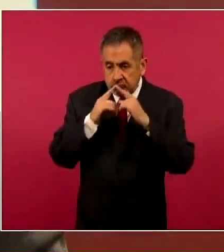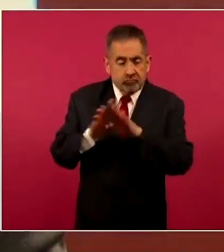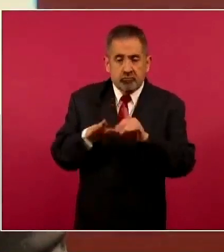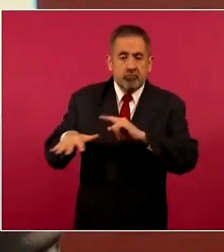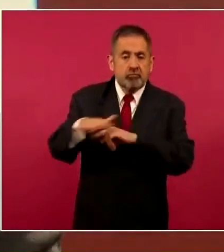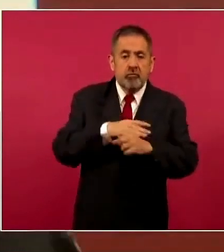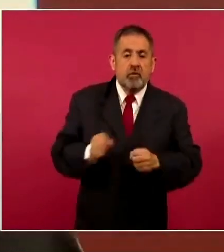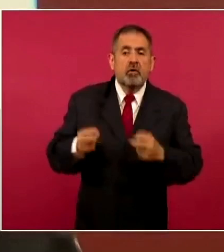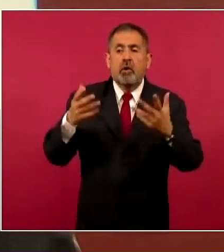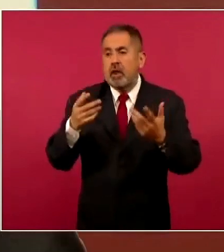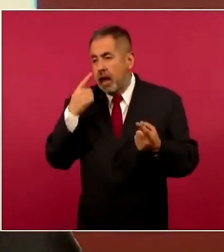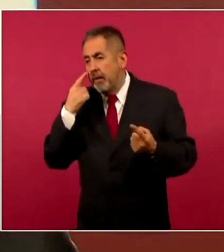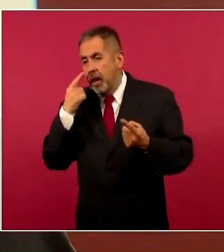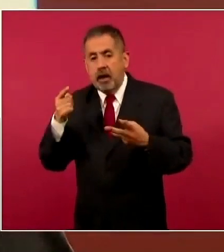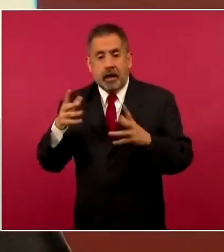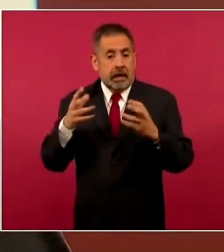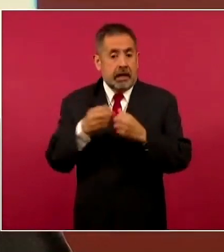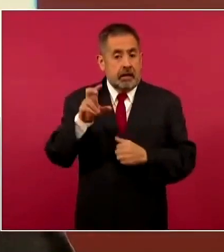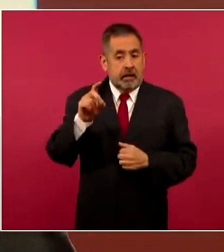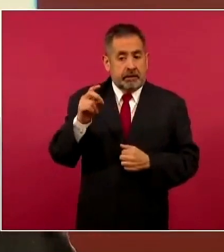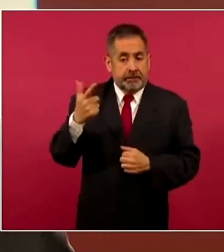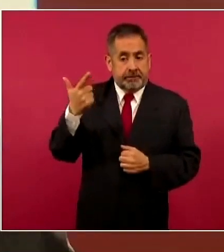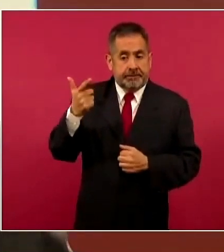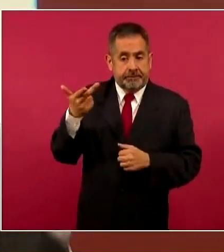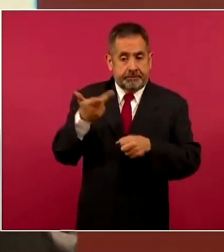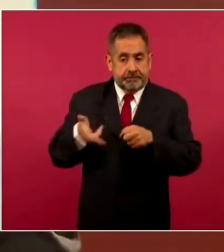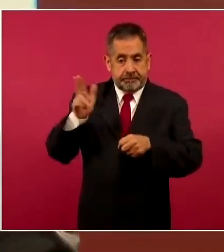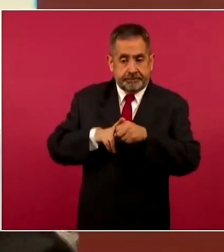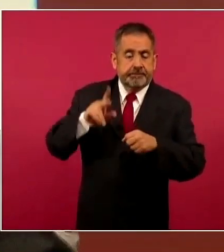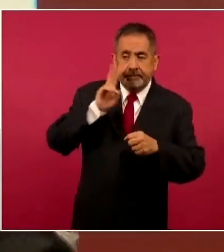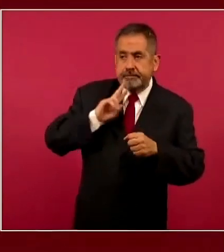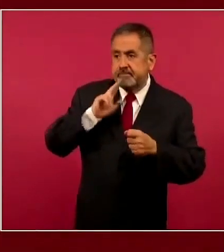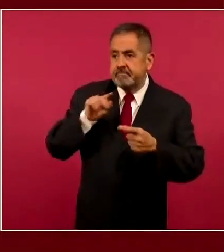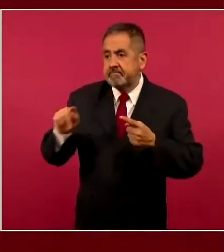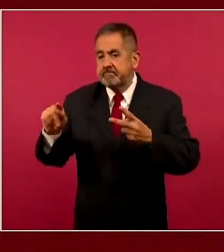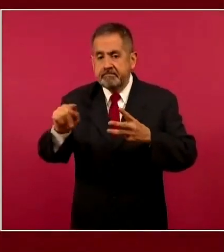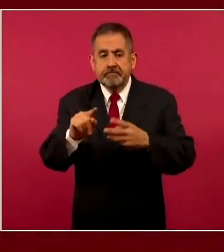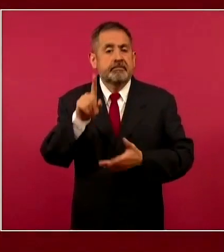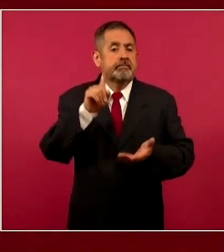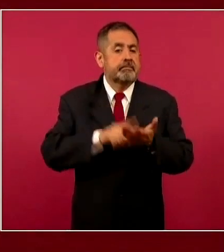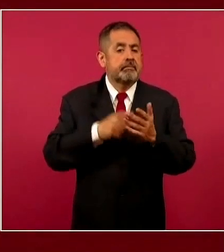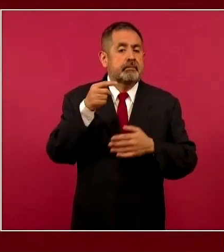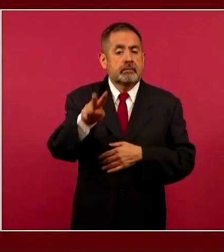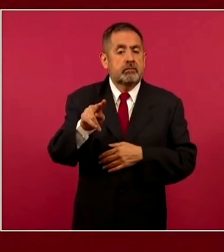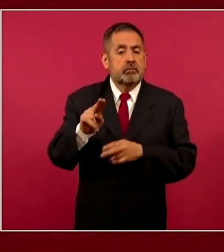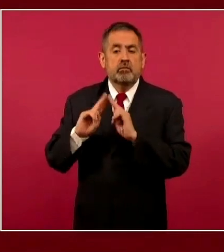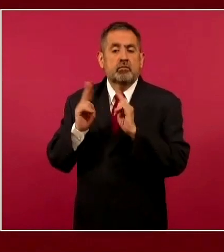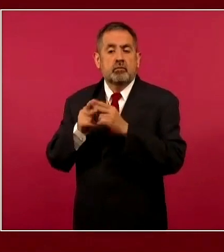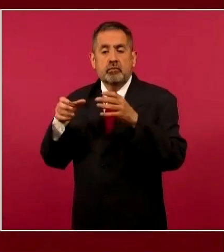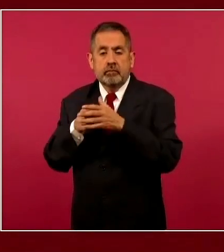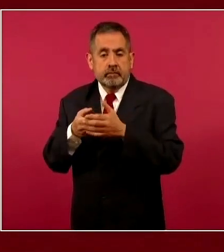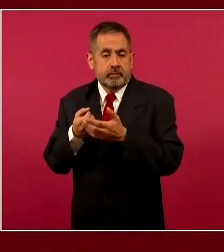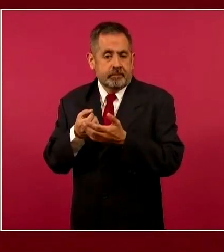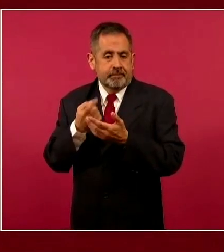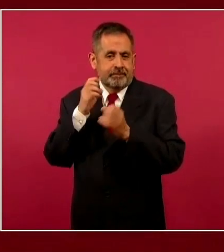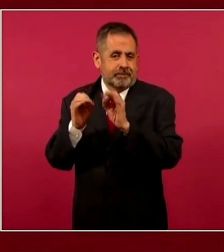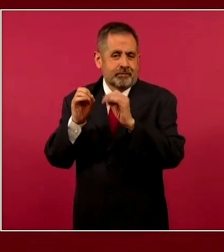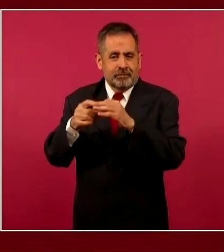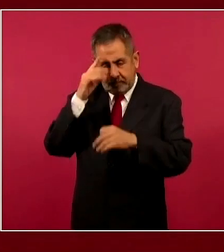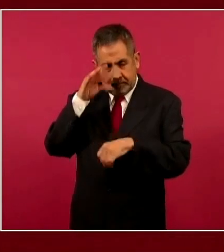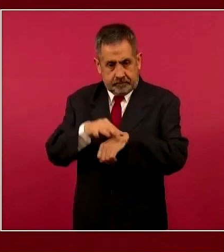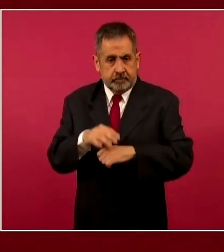universo a intervenir de los 37 hospitales y las 1,019 unidades de salud. Ahí se cuenta con una